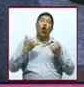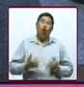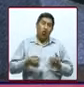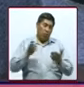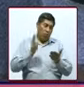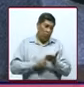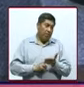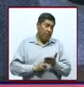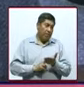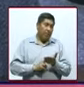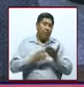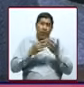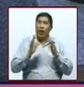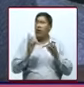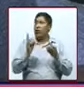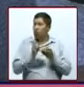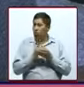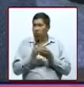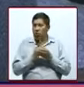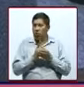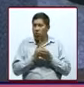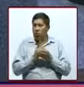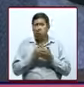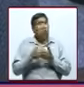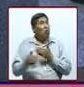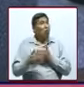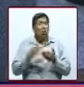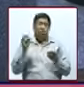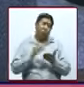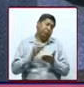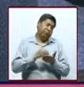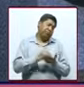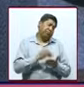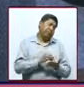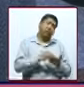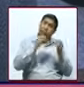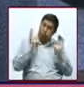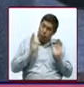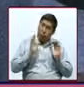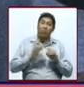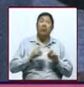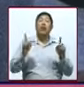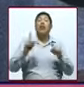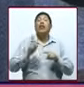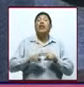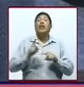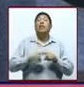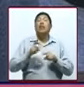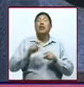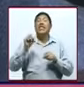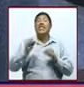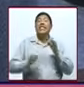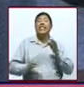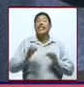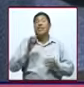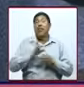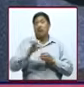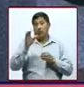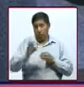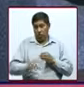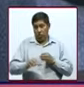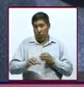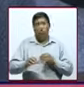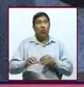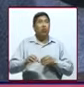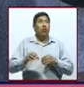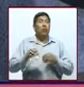que los documentos pueden aguantar cualquier cosa. Todo radica en su cumplimiento. Comunidad Ciudadana va a exigir que